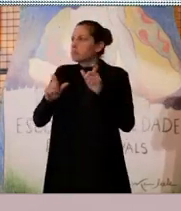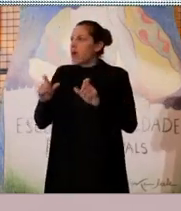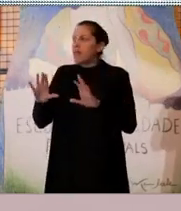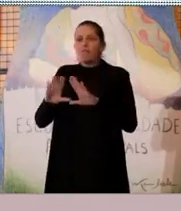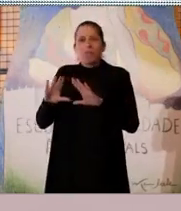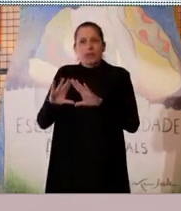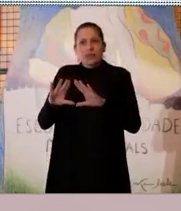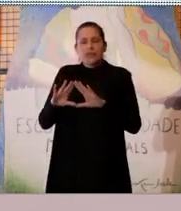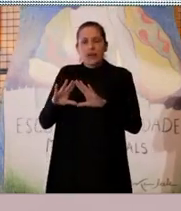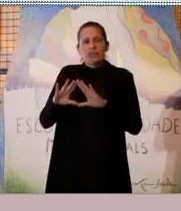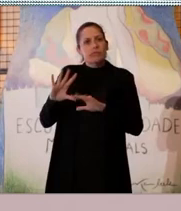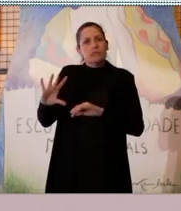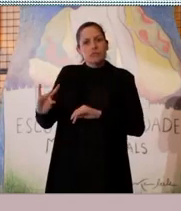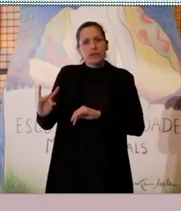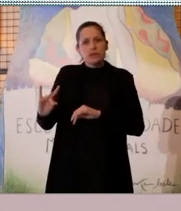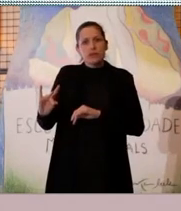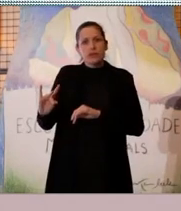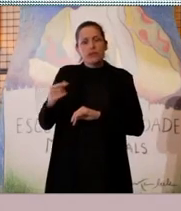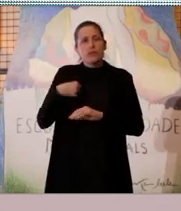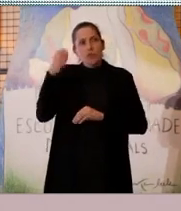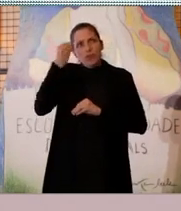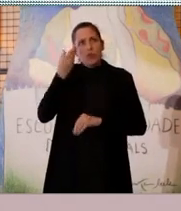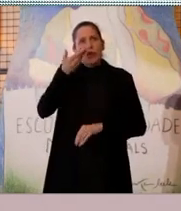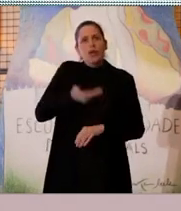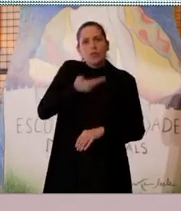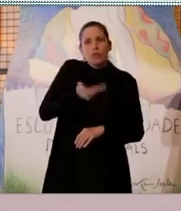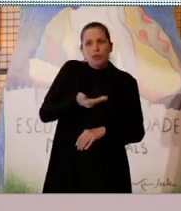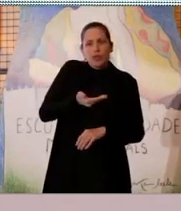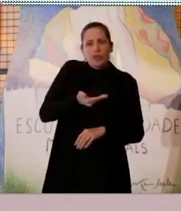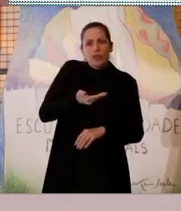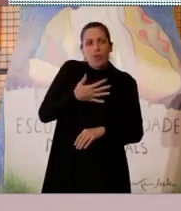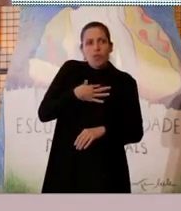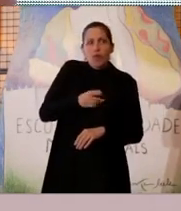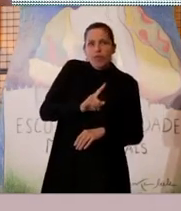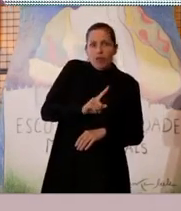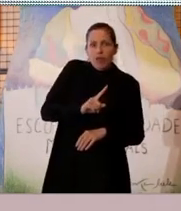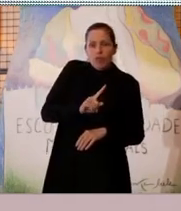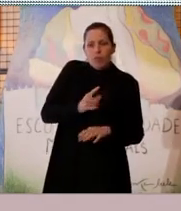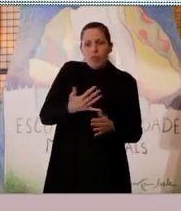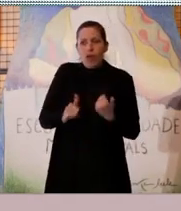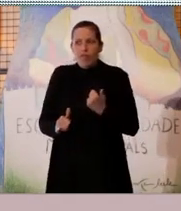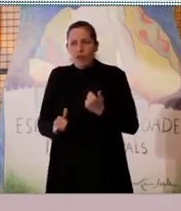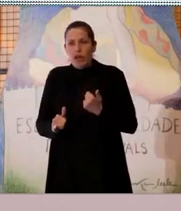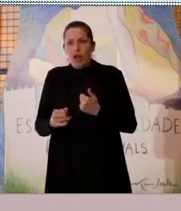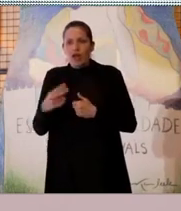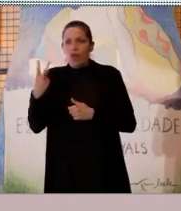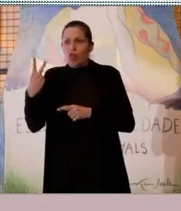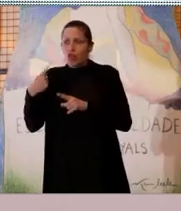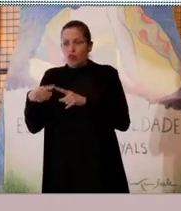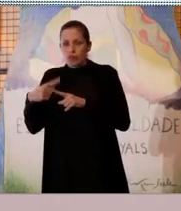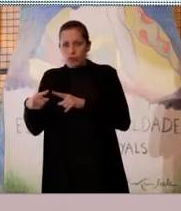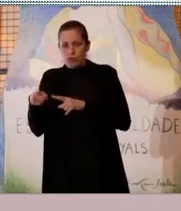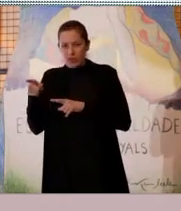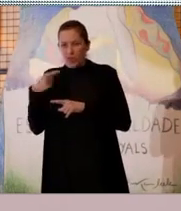pero que a lo mejor en una cosa que a mí me parece importantísima resulta que no pero a lo mejor en otras tres las dos por ejemplo que tú has mencionado y